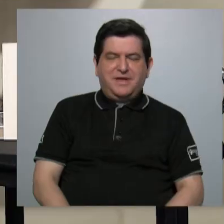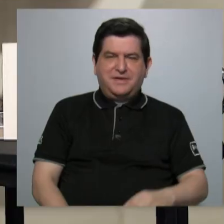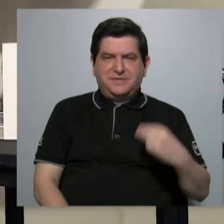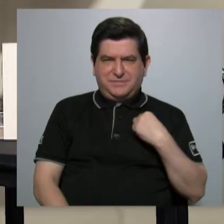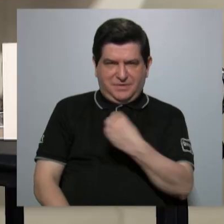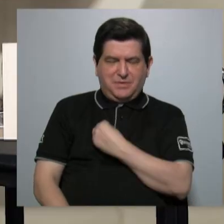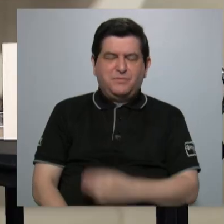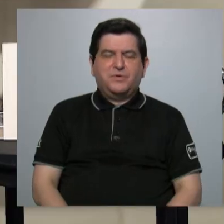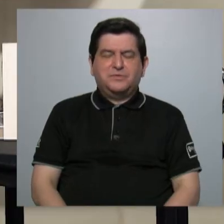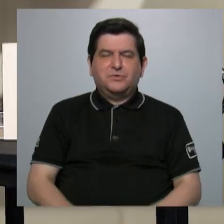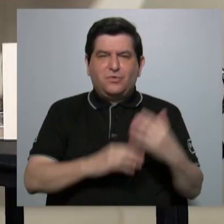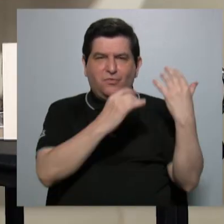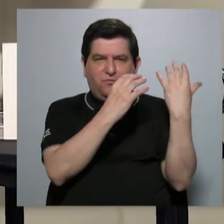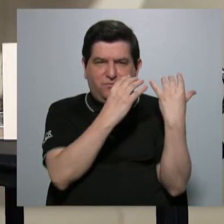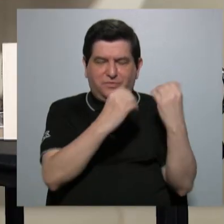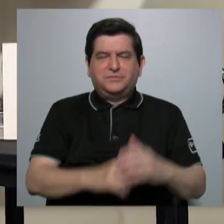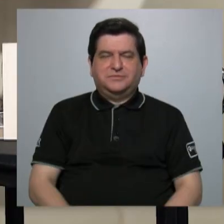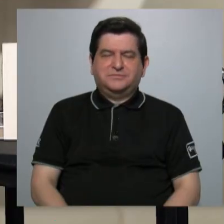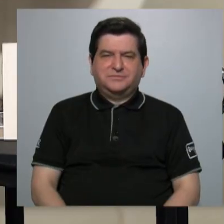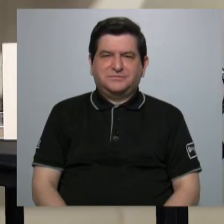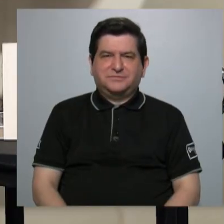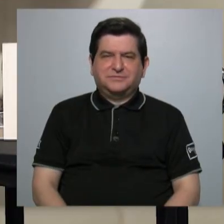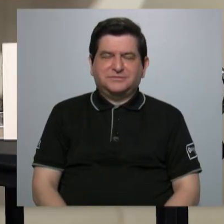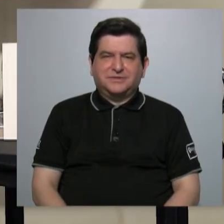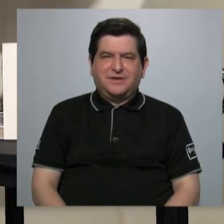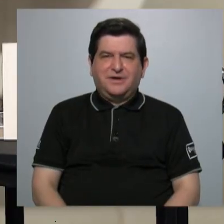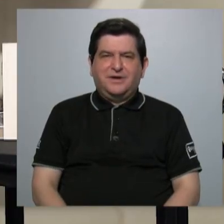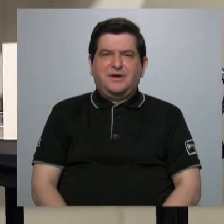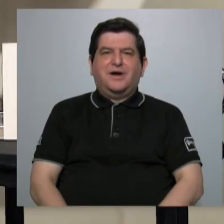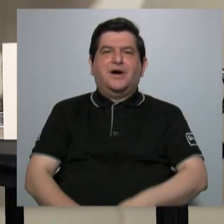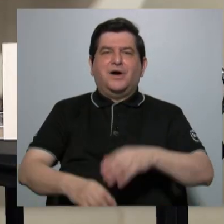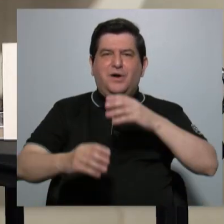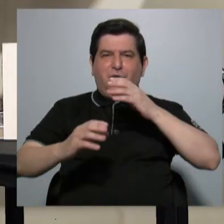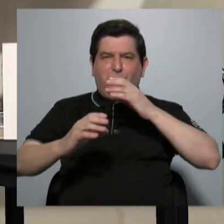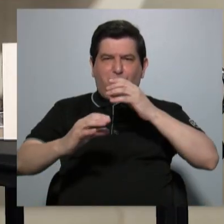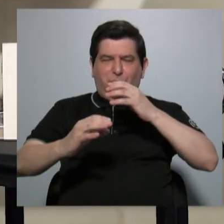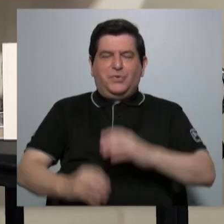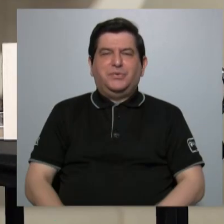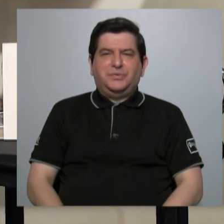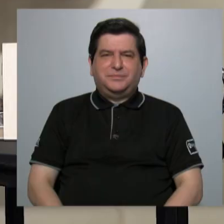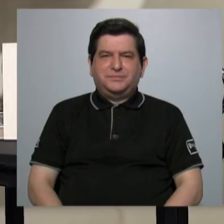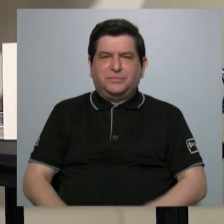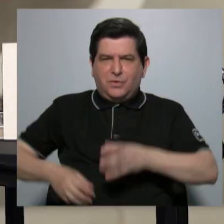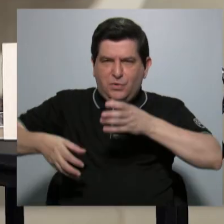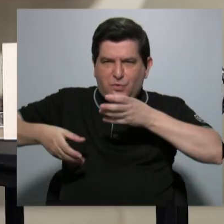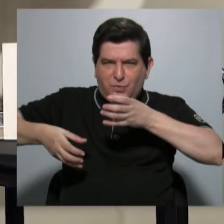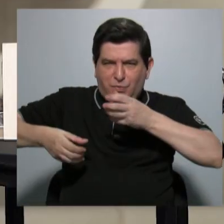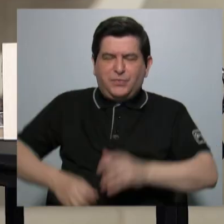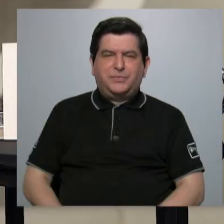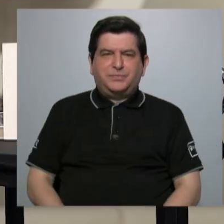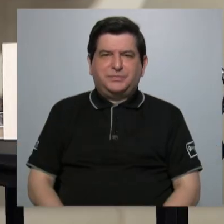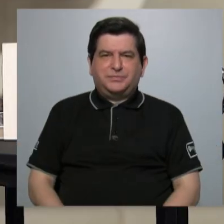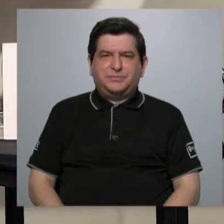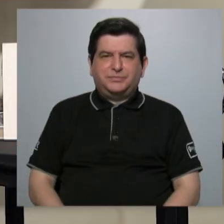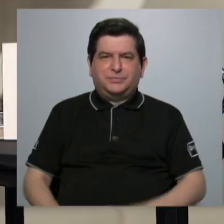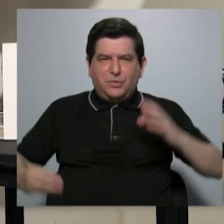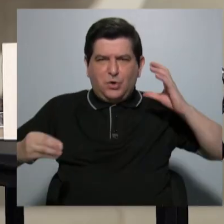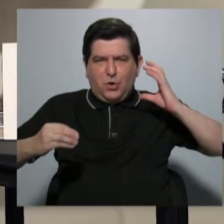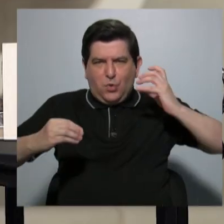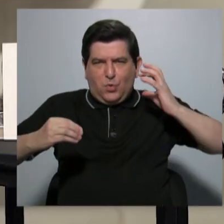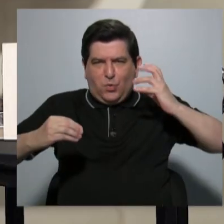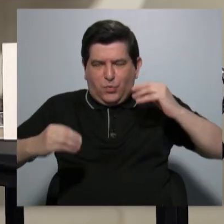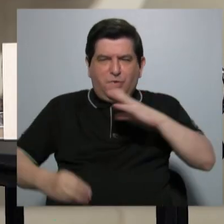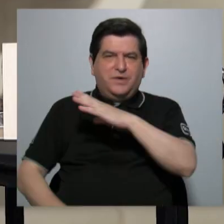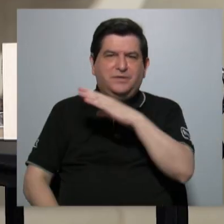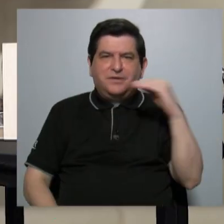por una flauta, un oboe, un clarinete, un corno francés